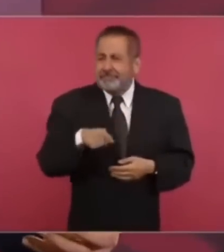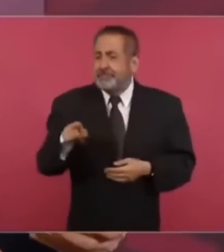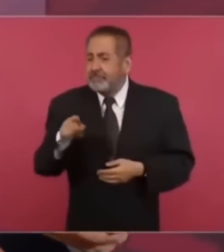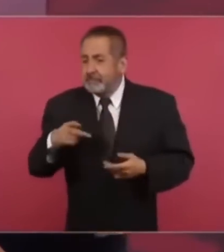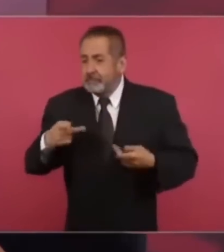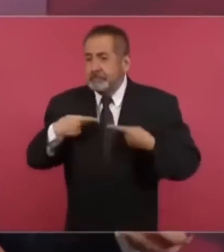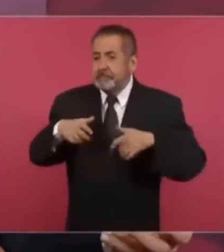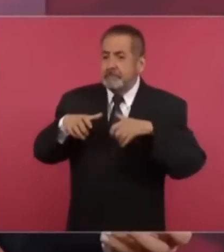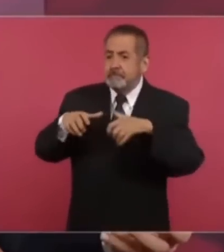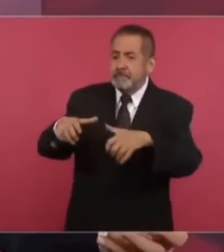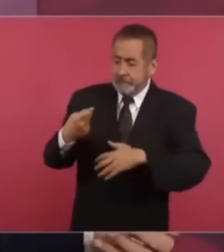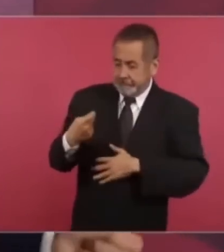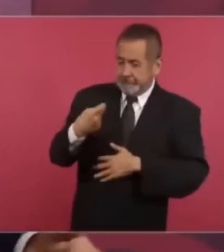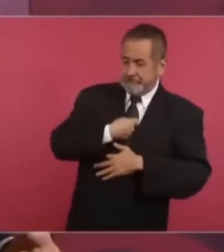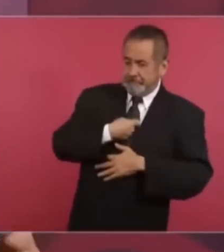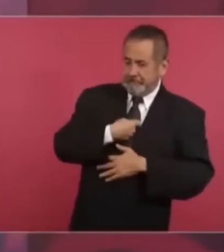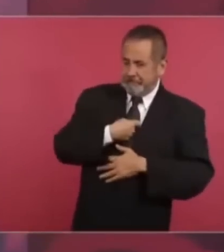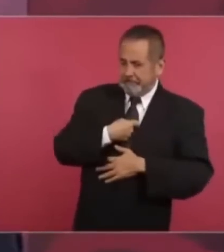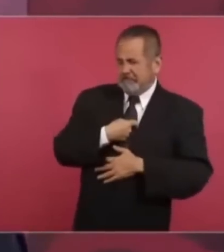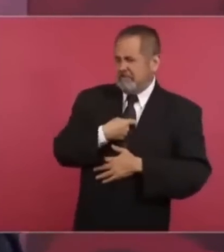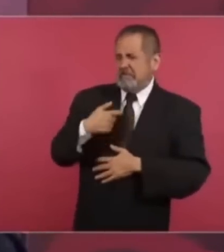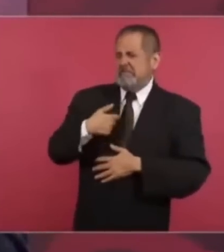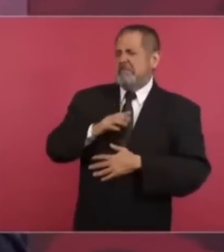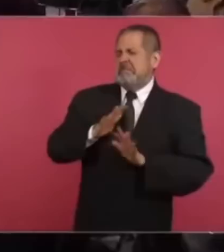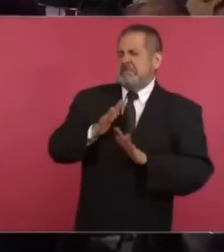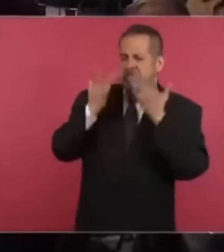renunciaron a su identidad,